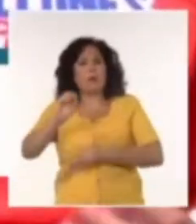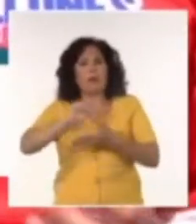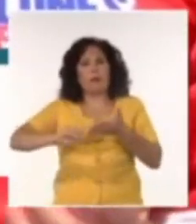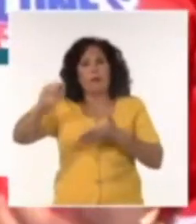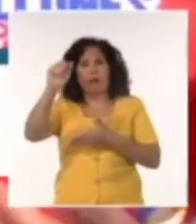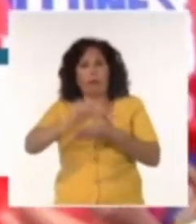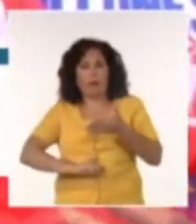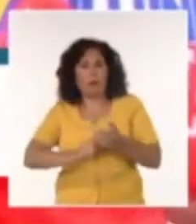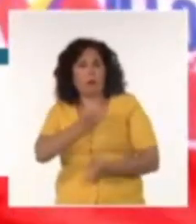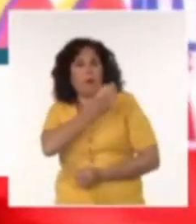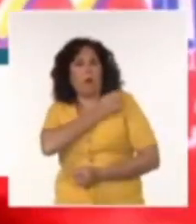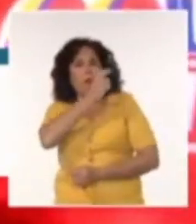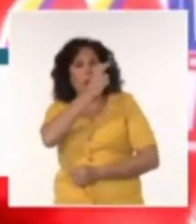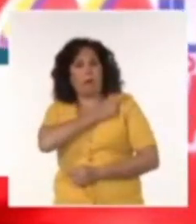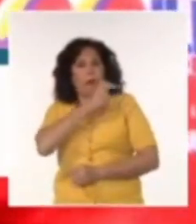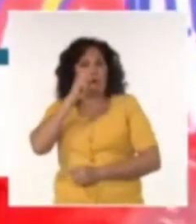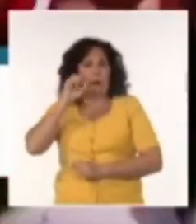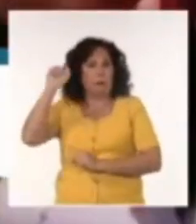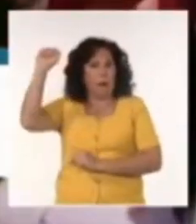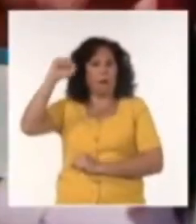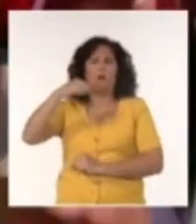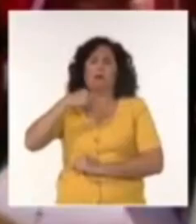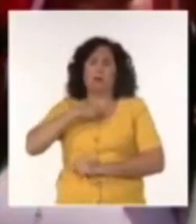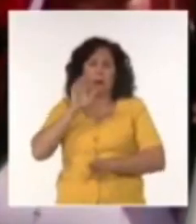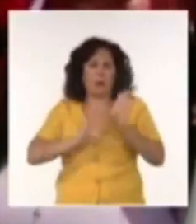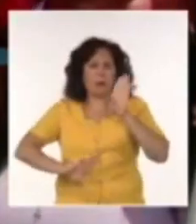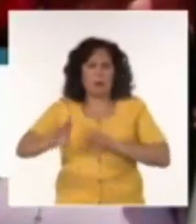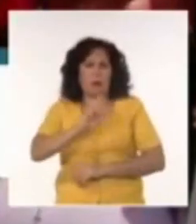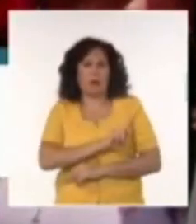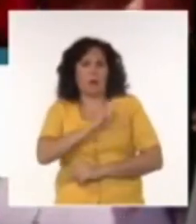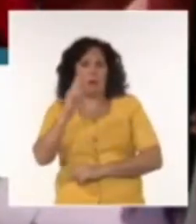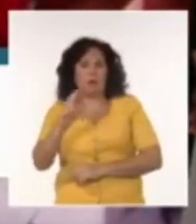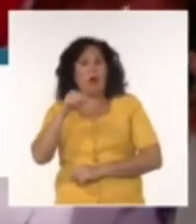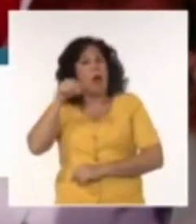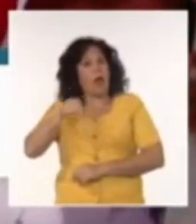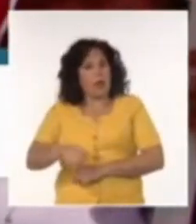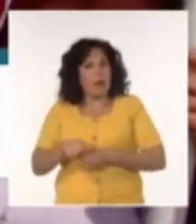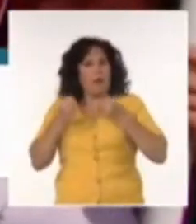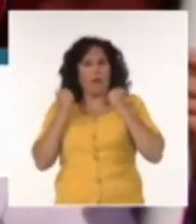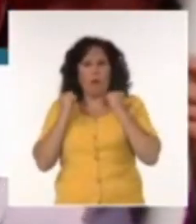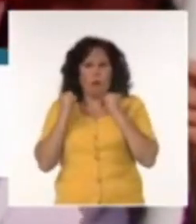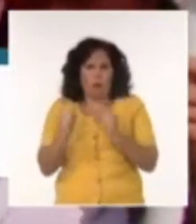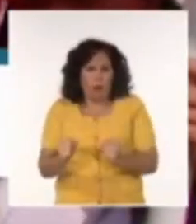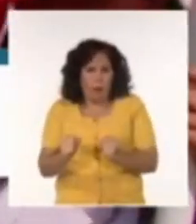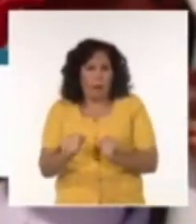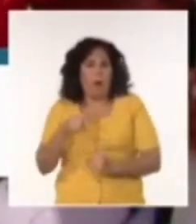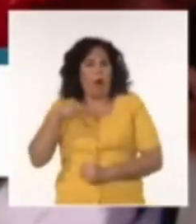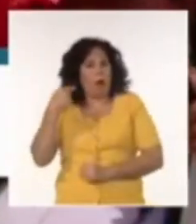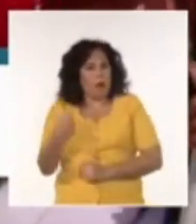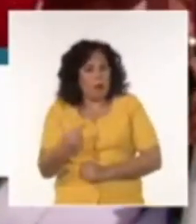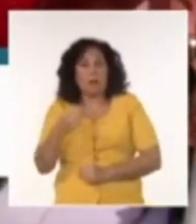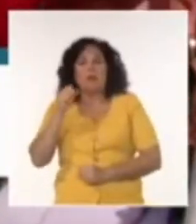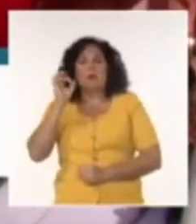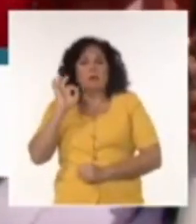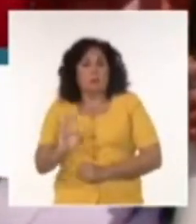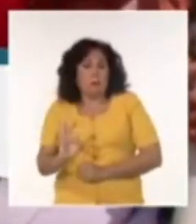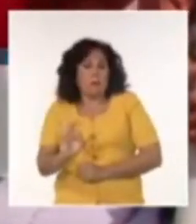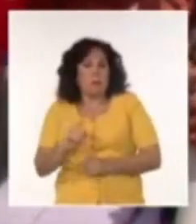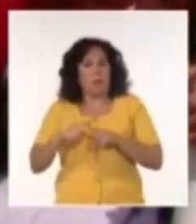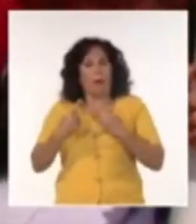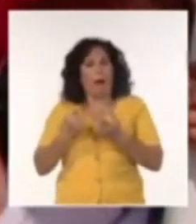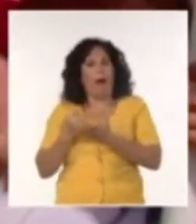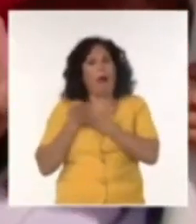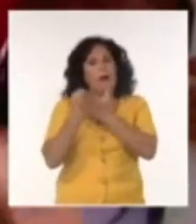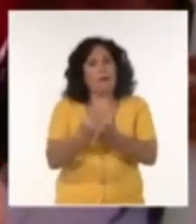comandante, defender nuestra patria y defender la revolución. Aquí estamos, Nicolás, estamos dando un paso al frente una vez más para seguir